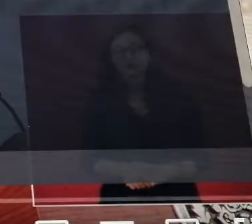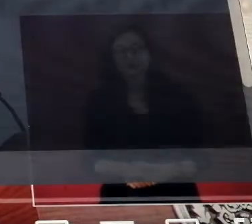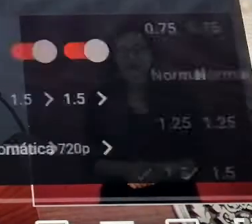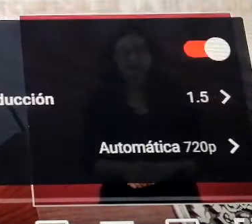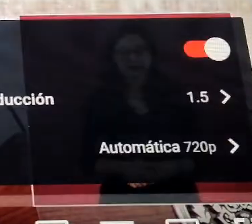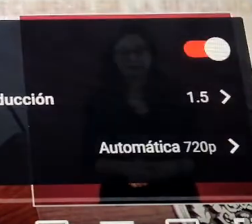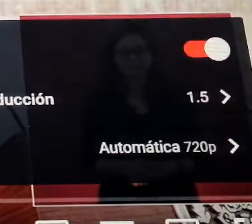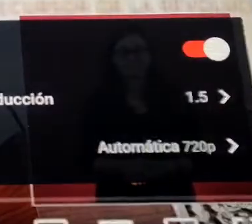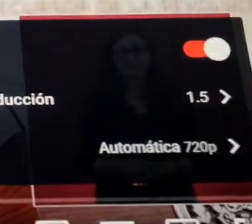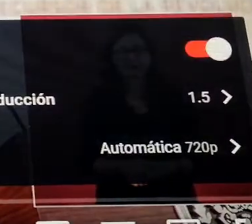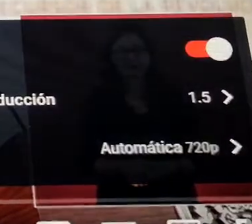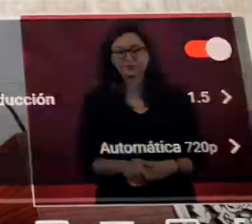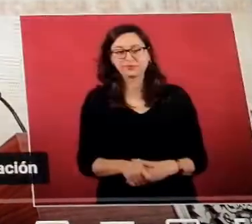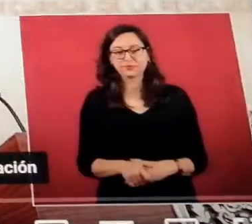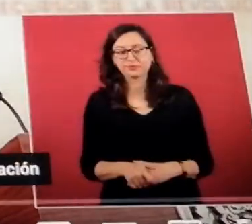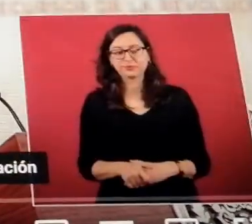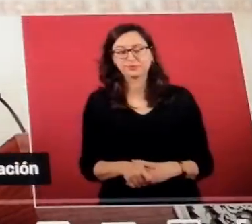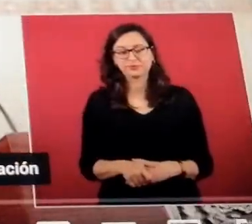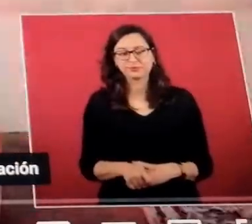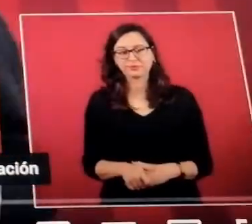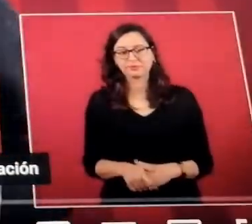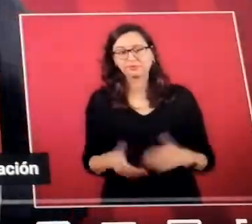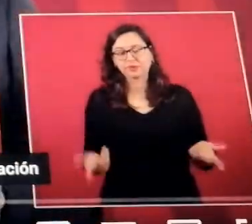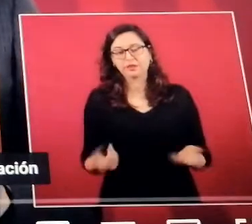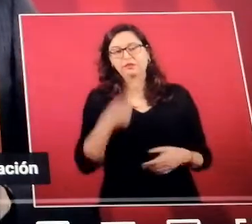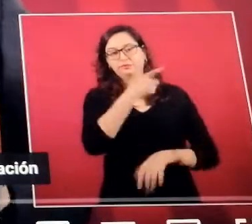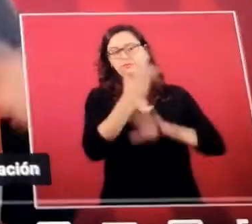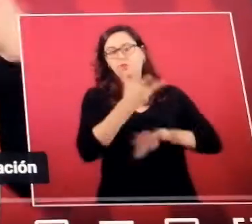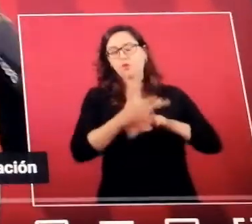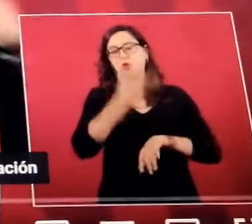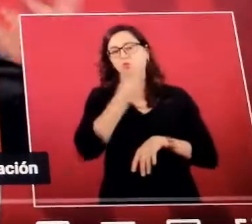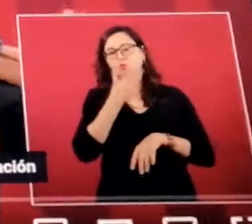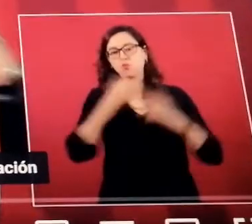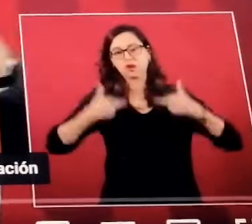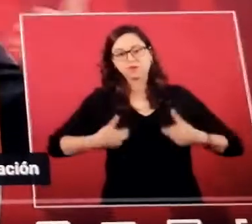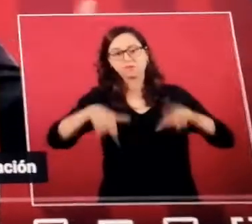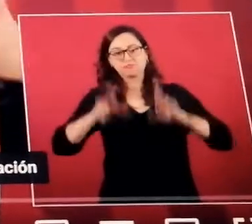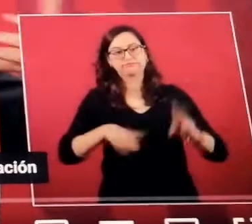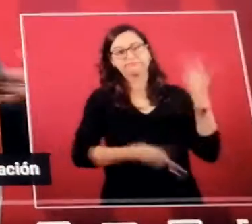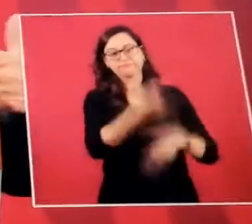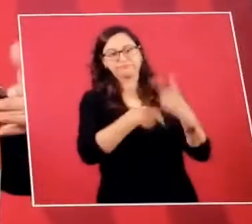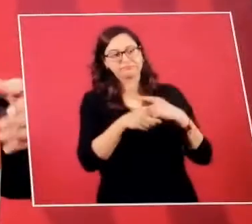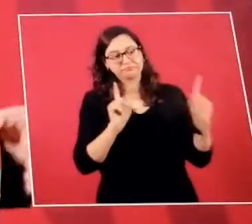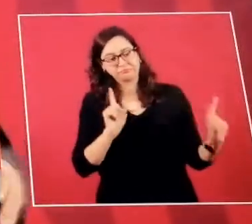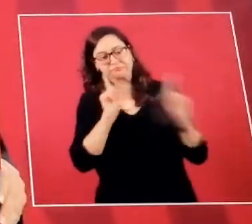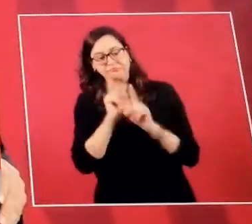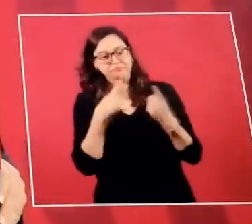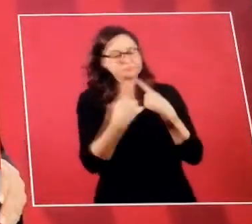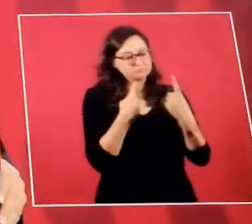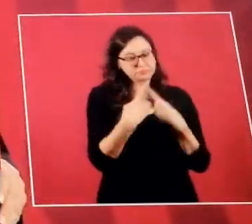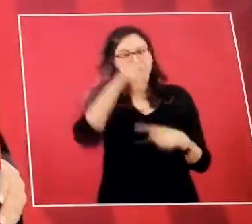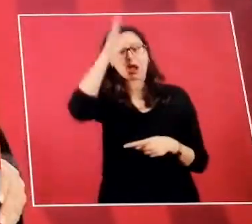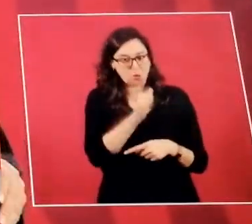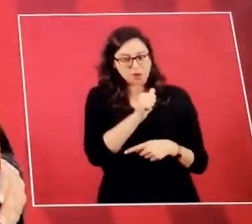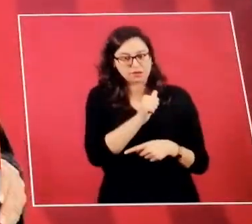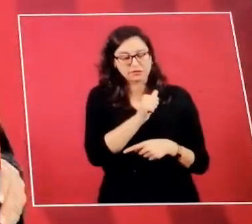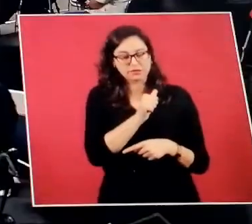sobre el que por qué viene el señor Blinken y ya hay, ¿no?, una